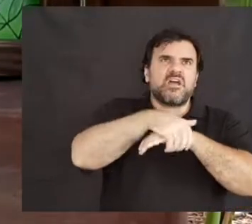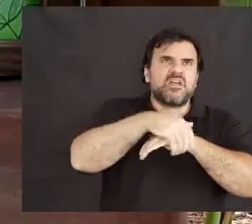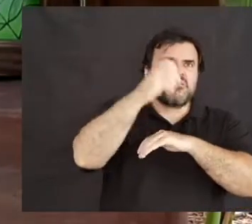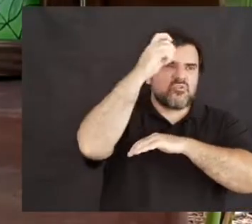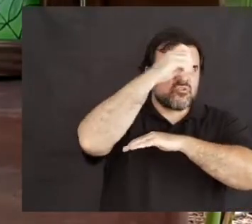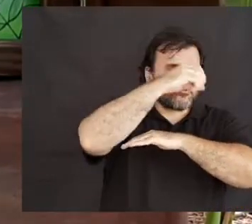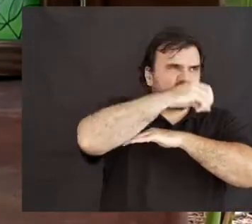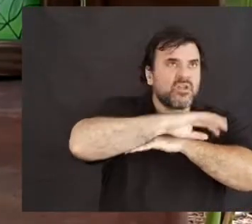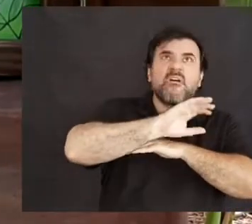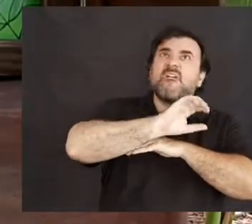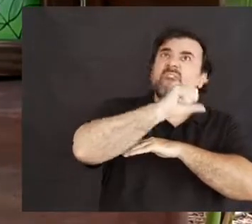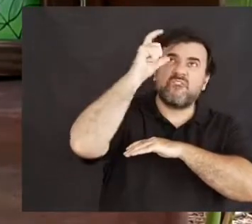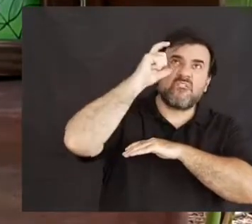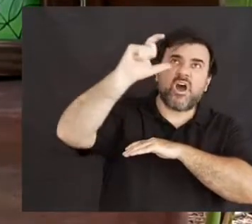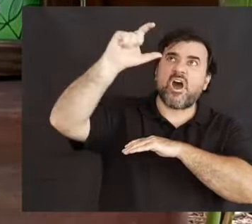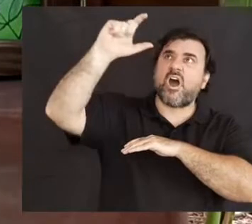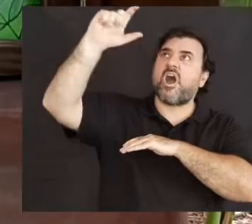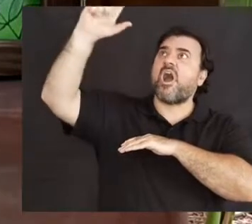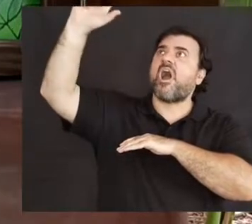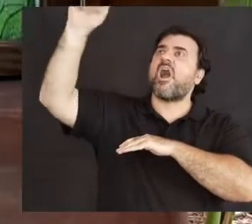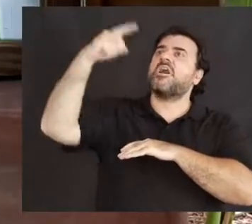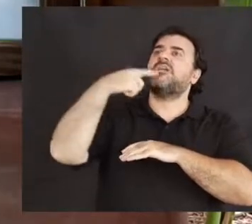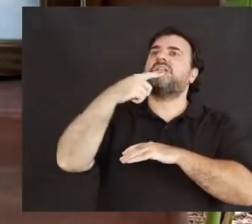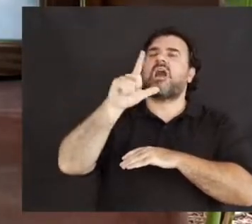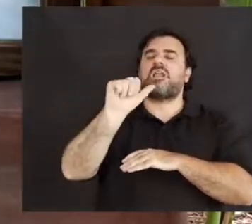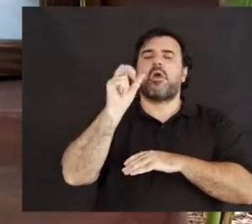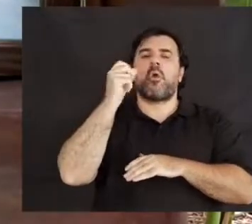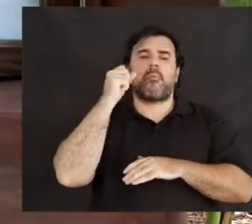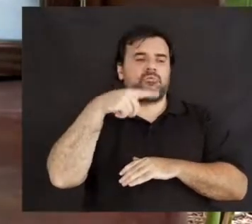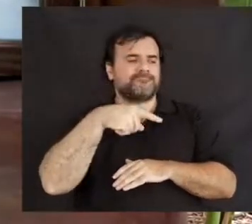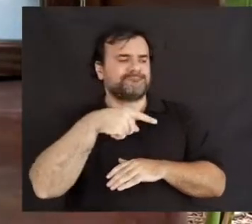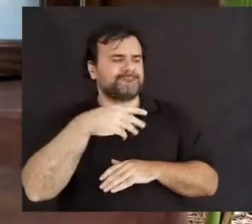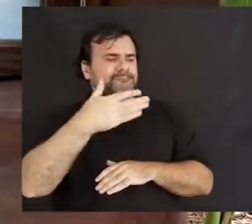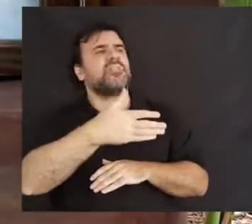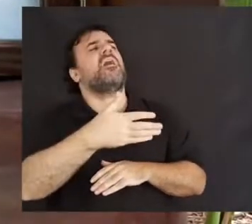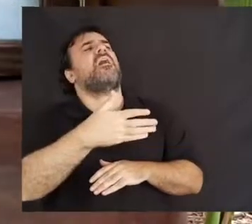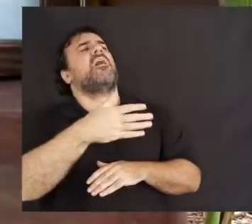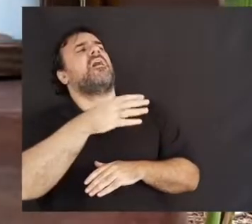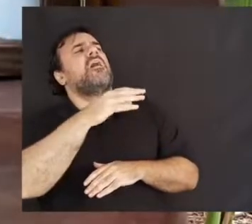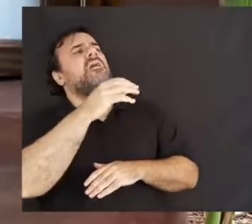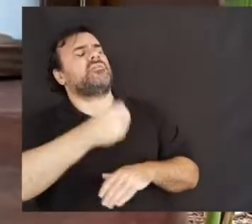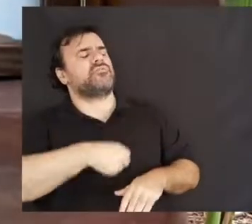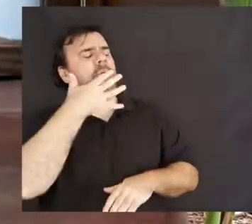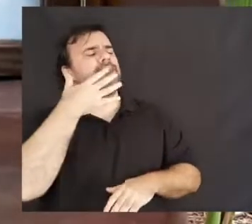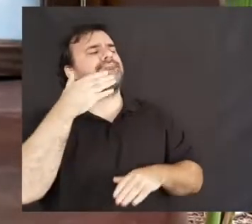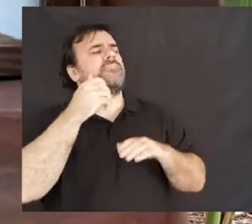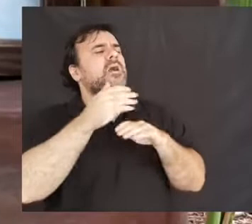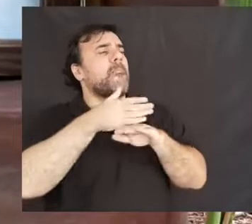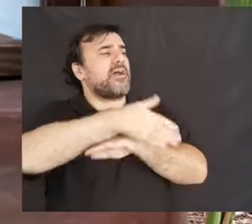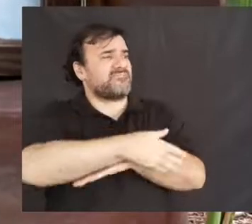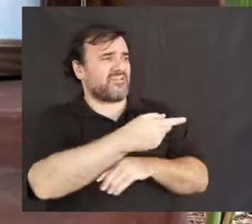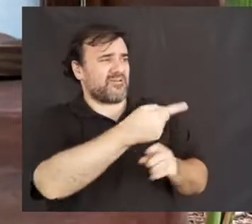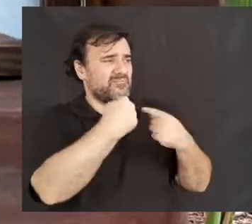en sombras de la noche, oí a Teolopo decir al guincho: ¡Eh, Marcelo! Mañana me traes al